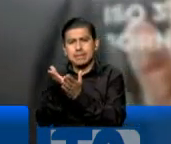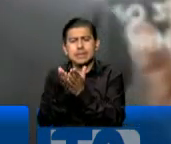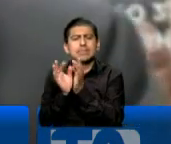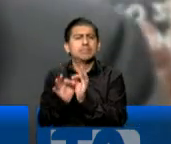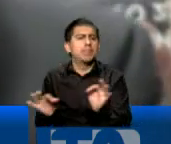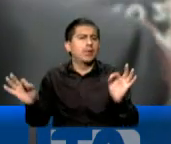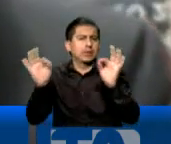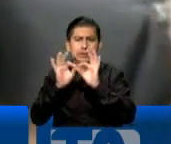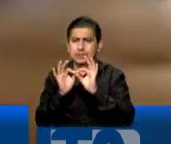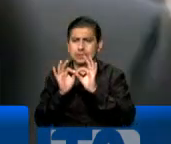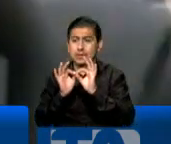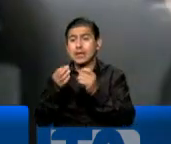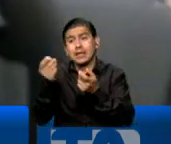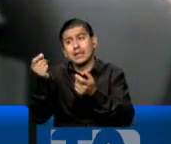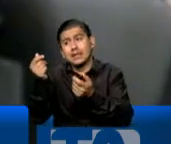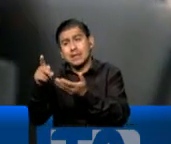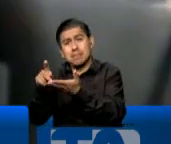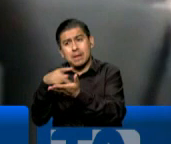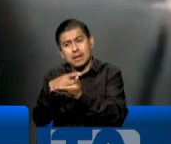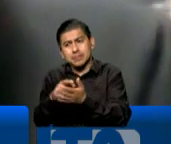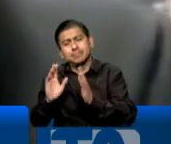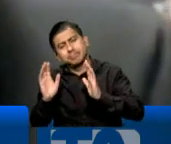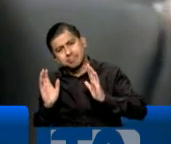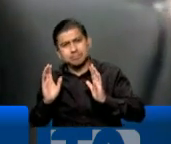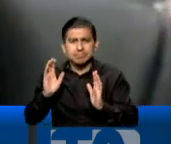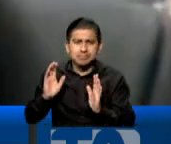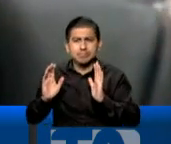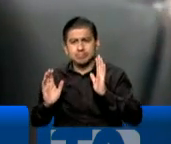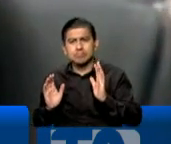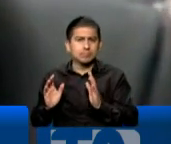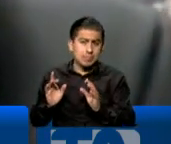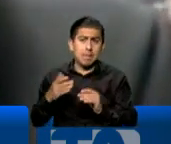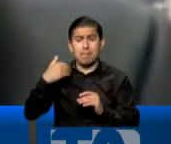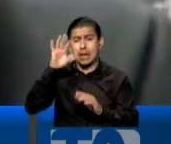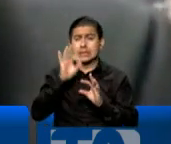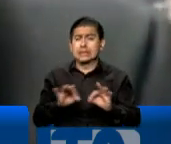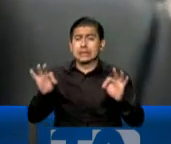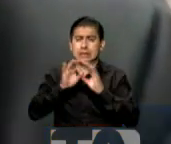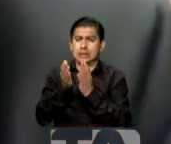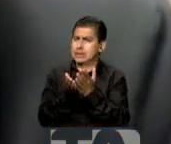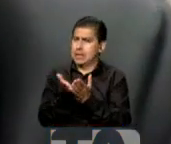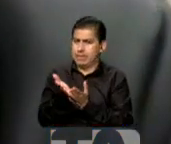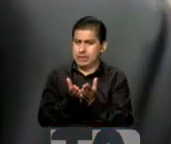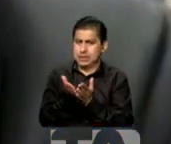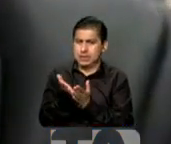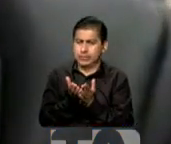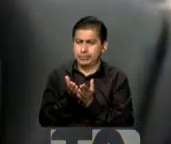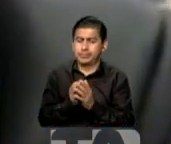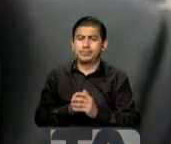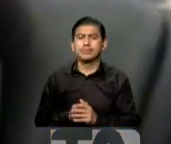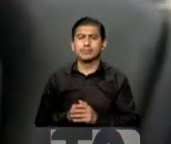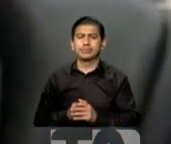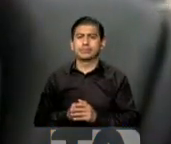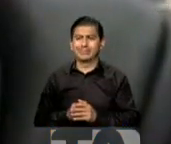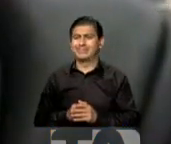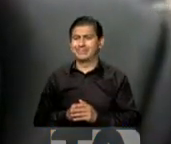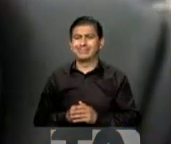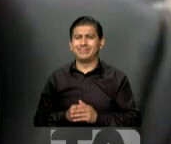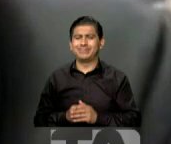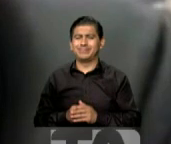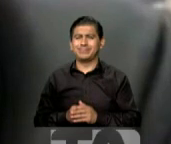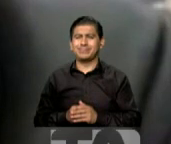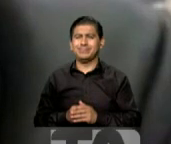del sistema. La tarifa es un anexo que rota alrededor del servicio. Y este servicio, como ya lo